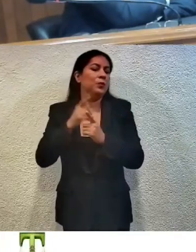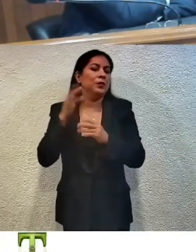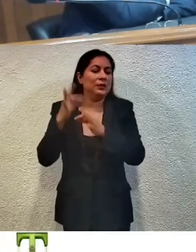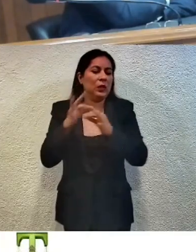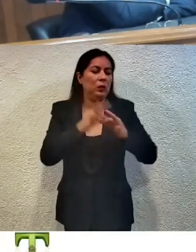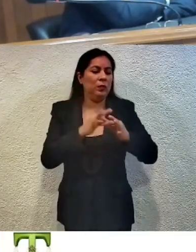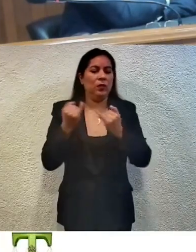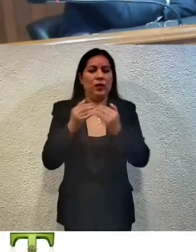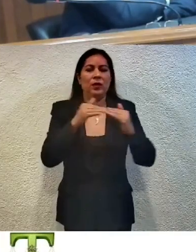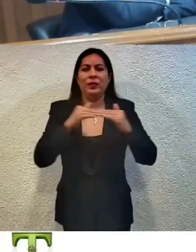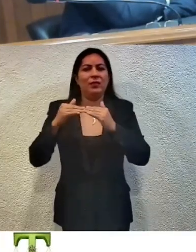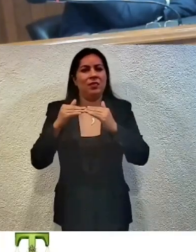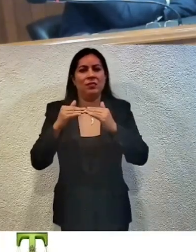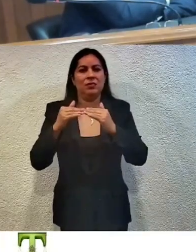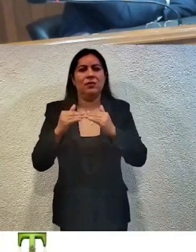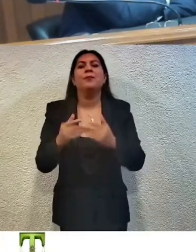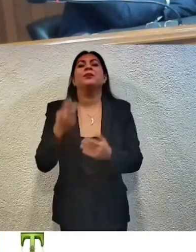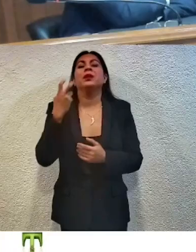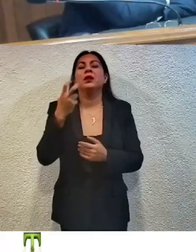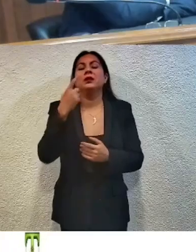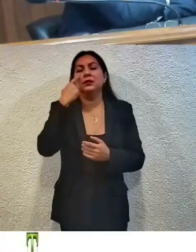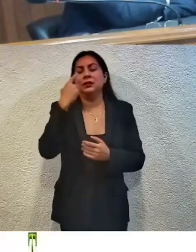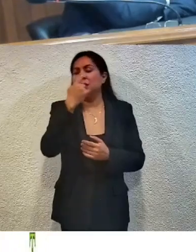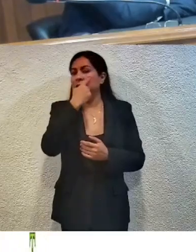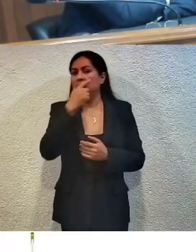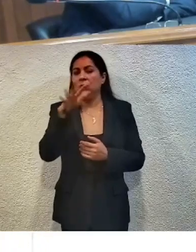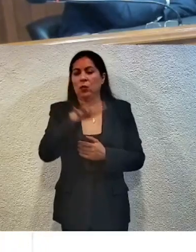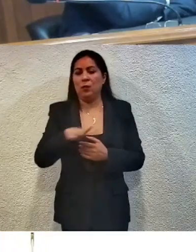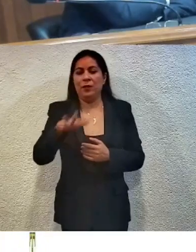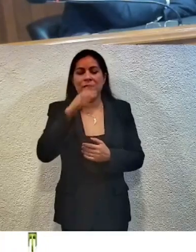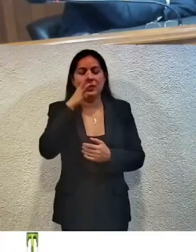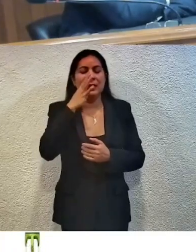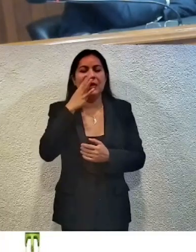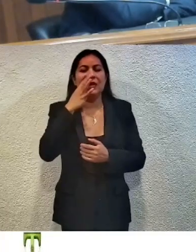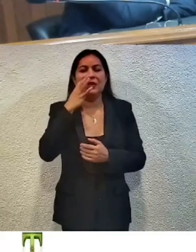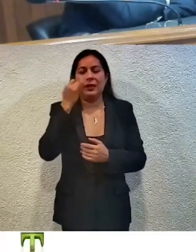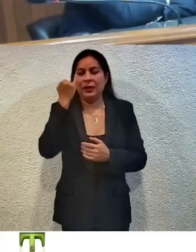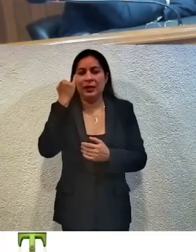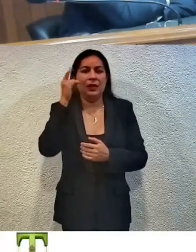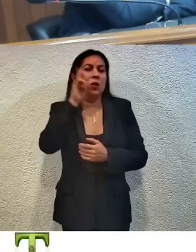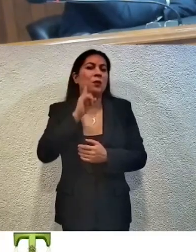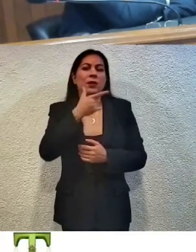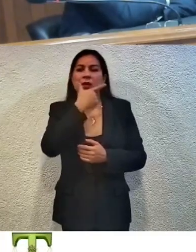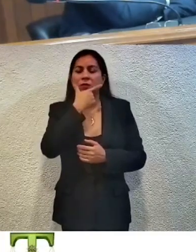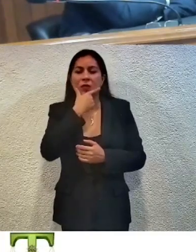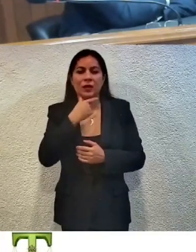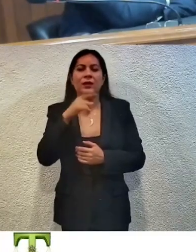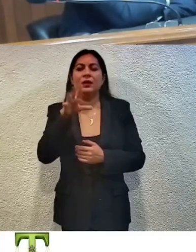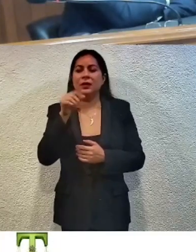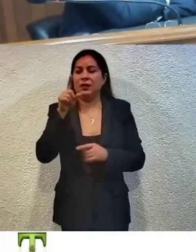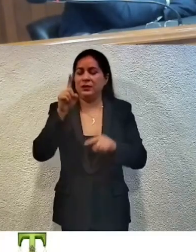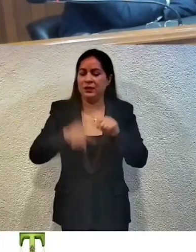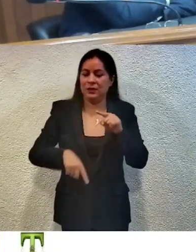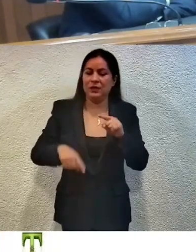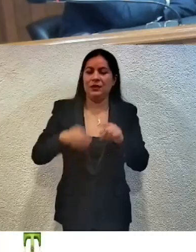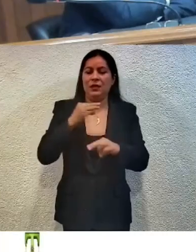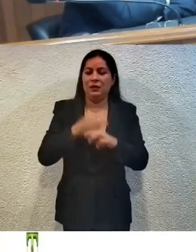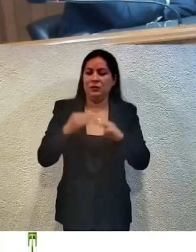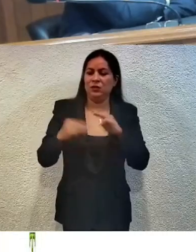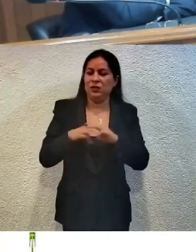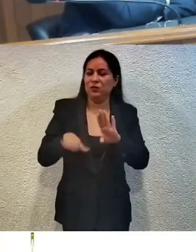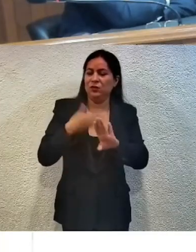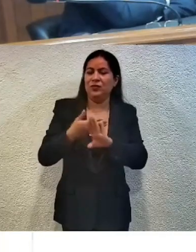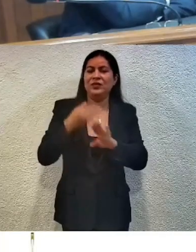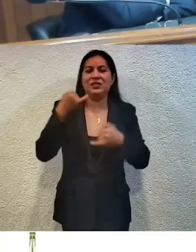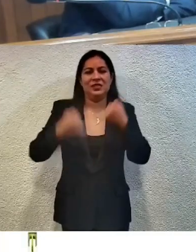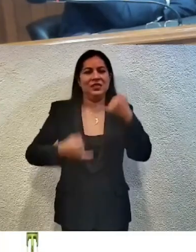de paridad. En esa virtud, con base en la perspectiva de género y toda vez que resultaron infundados los motivos de agravios de este